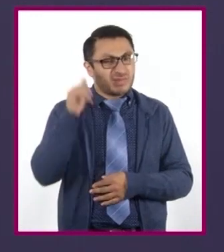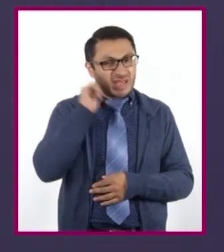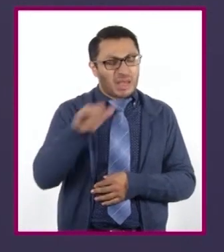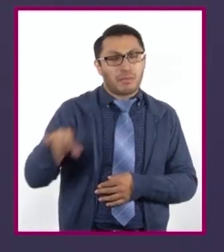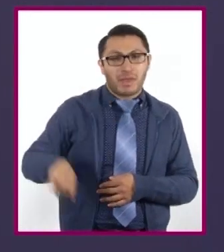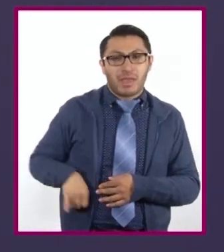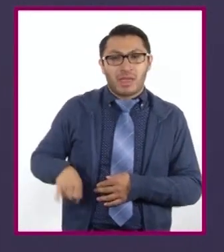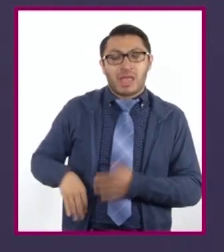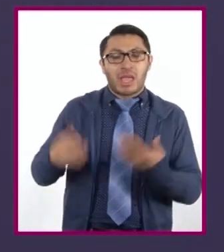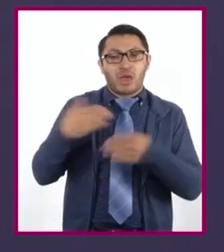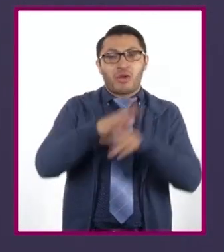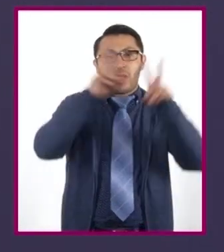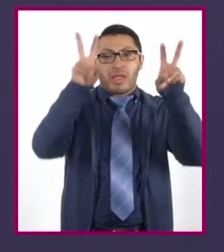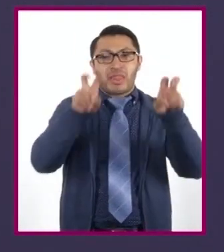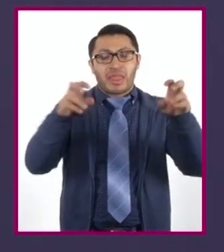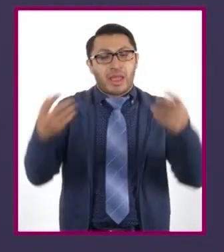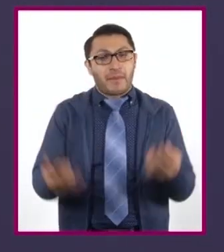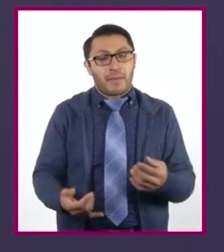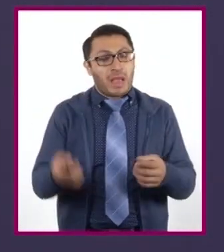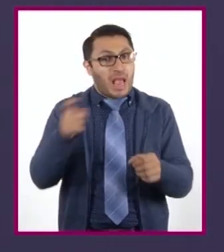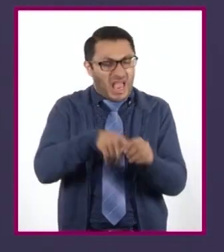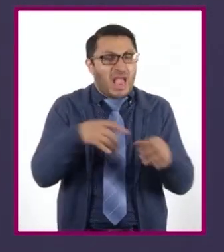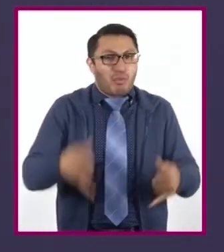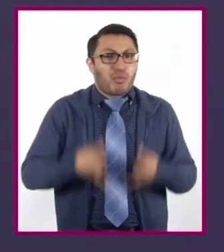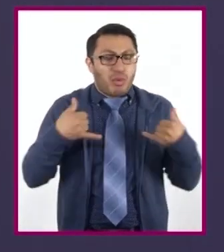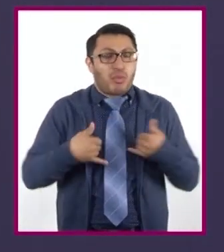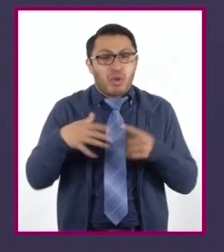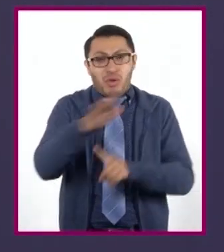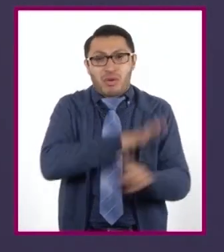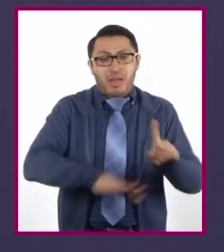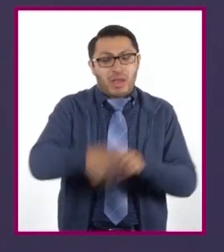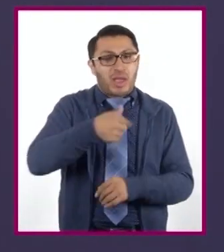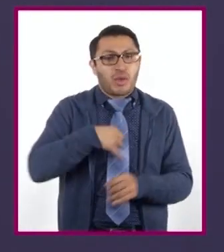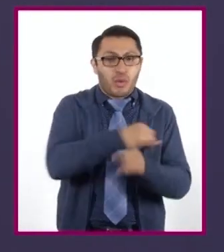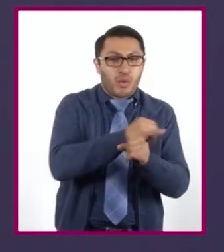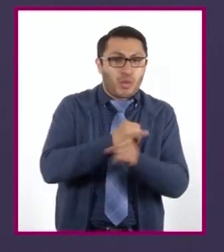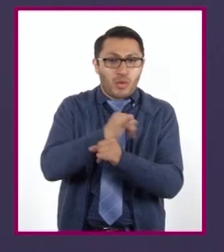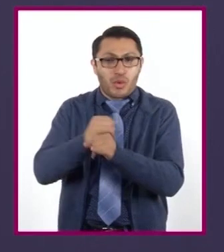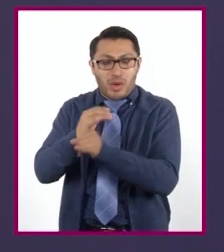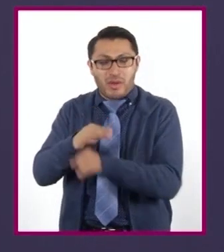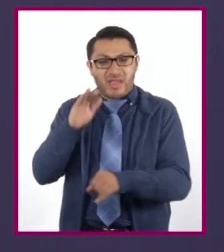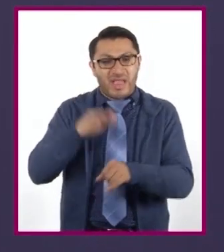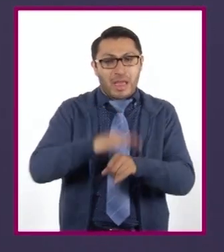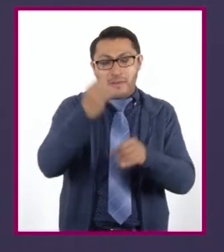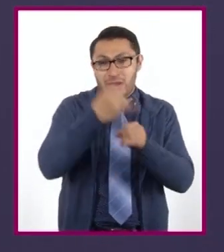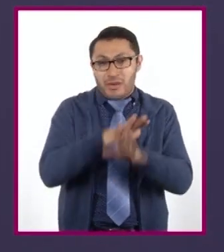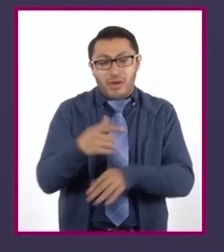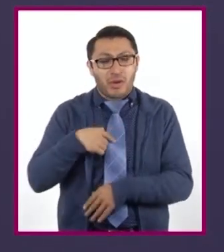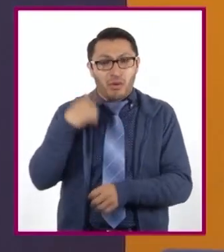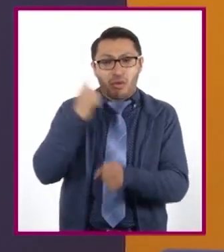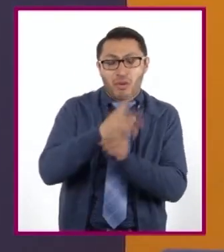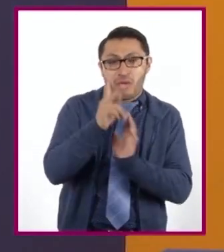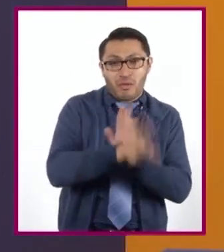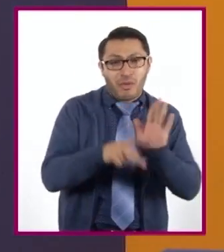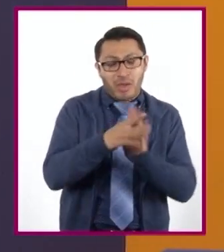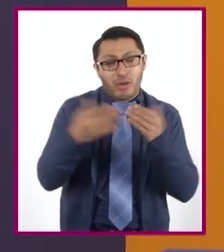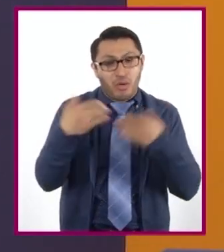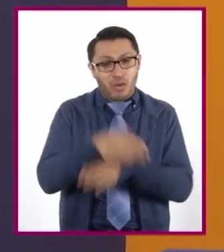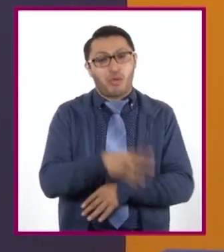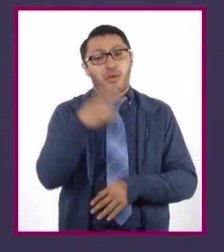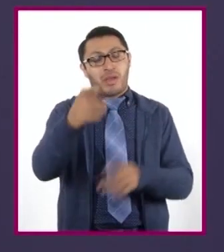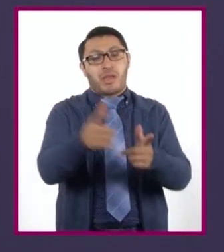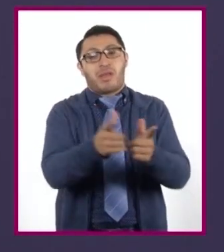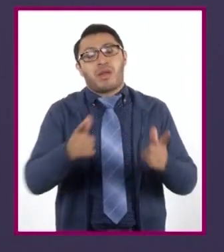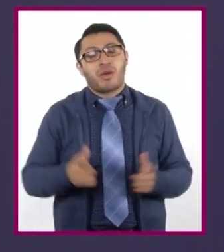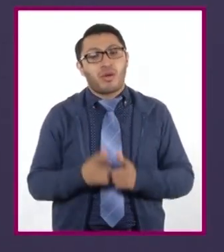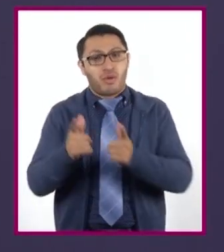interesado los temas referentes a los jóvenes, seguí buscando información sobre el tema y encontré un video que habla precisamente de los